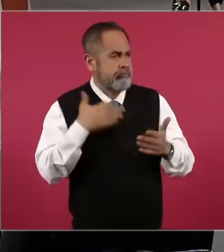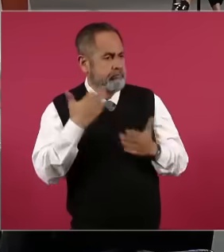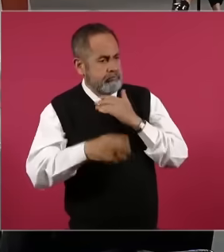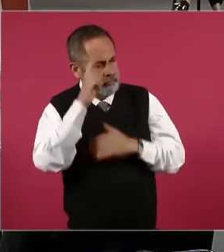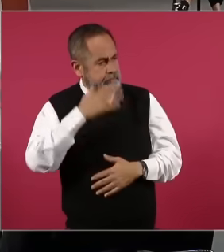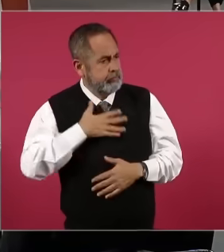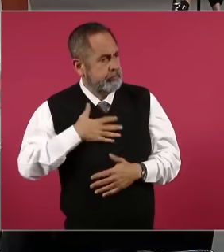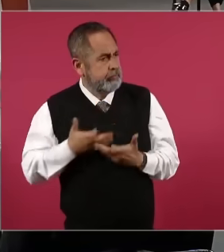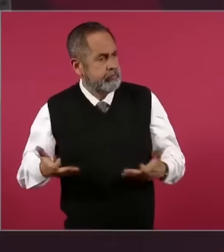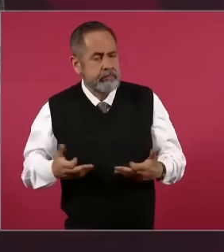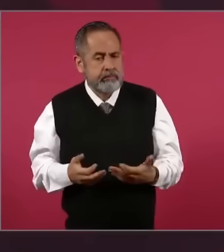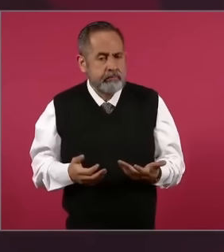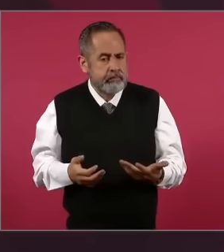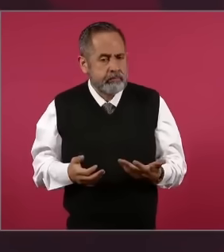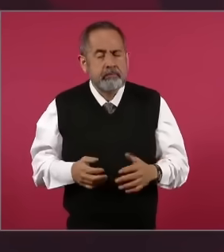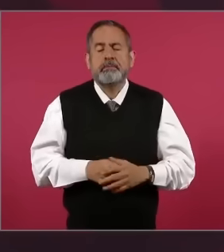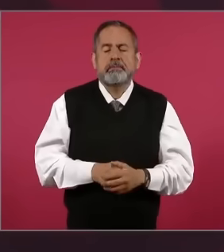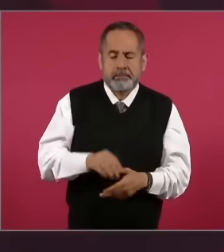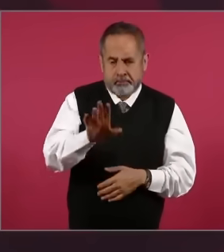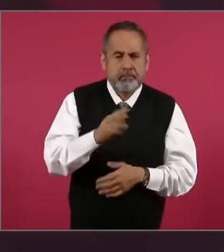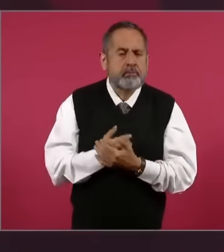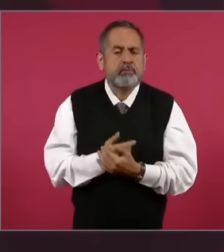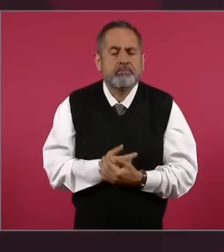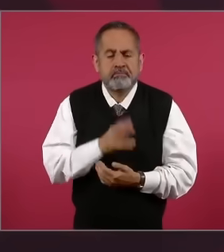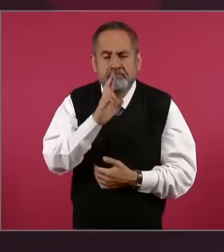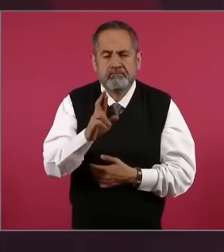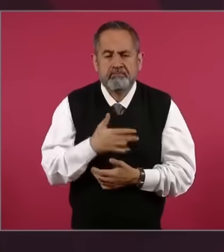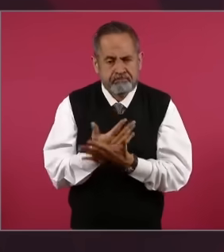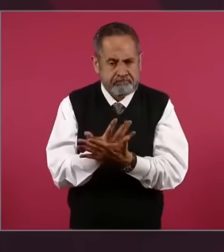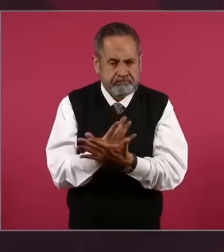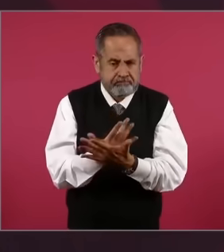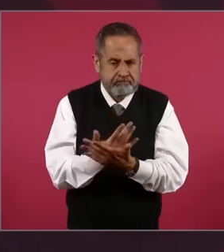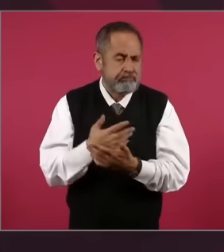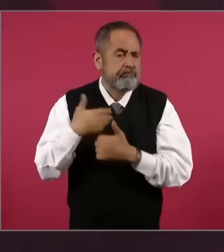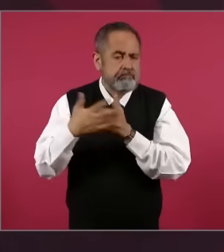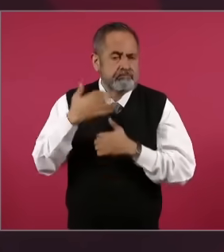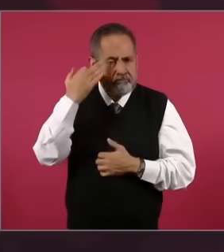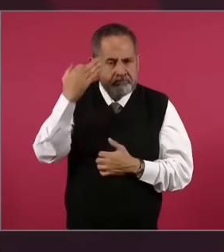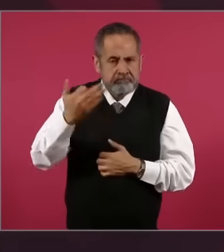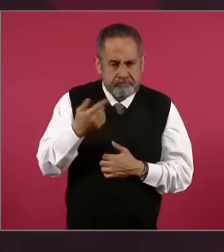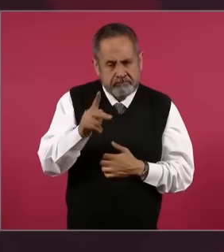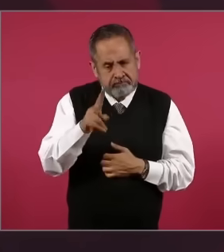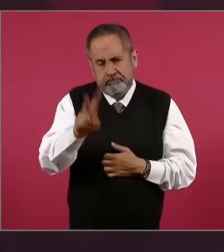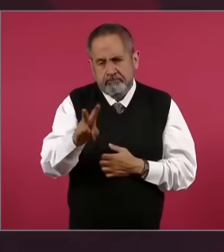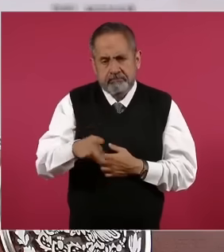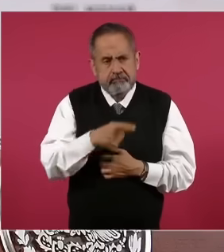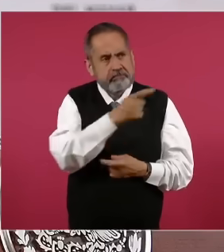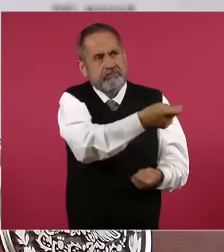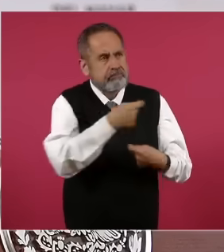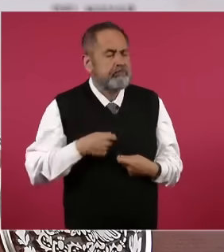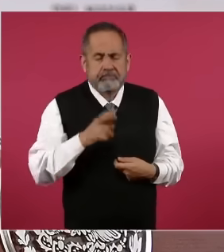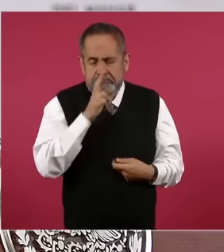Bueno, vamos a esperar más tiempo, pero en efecto no han